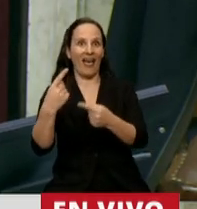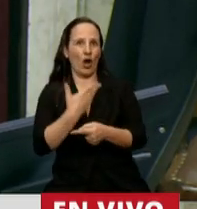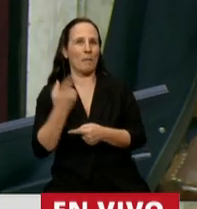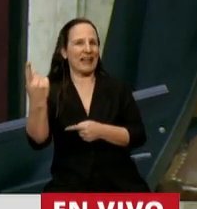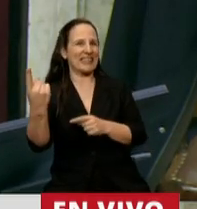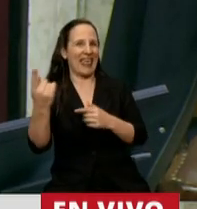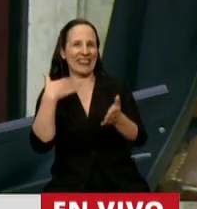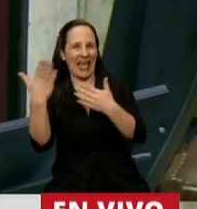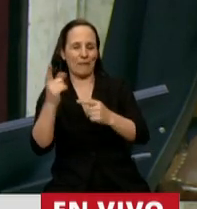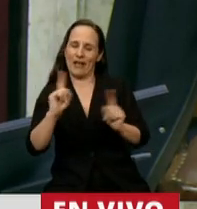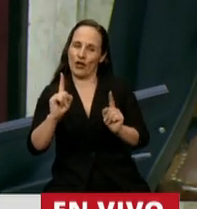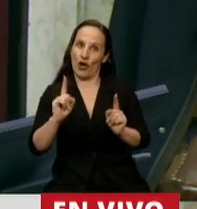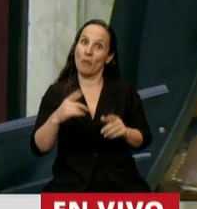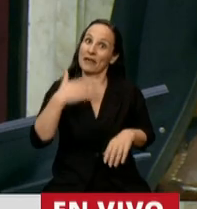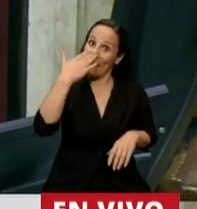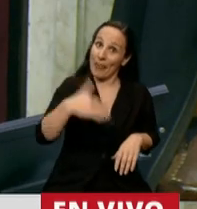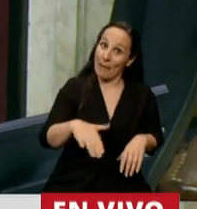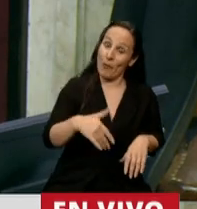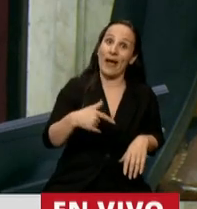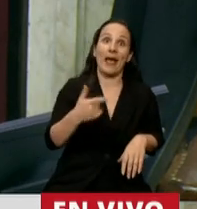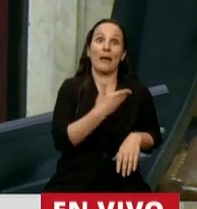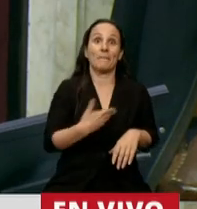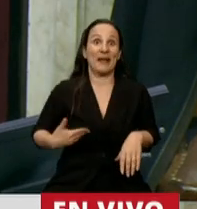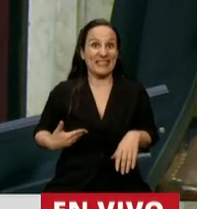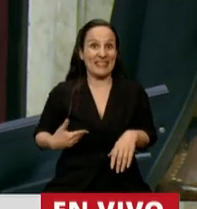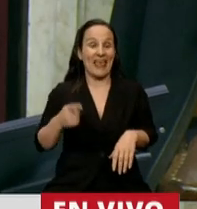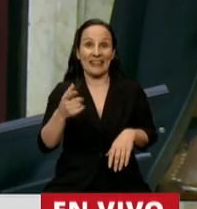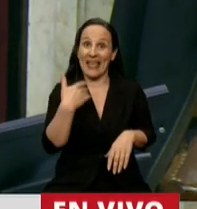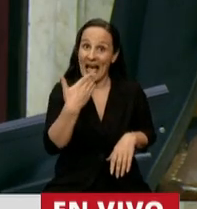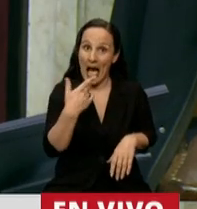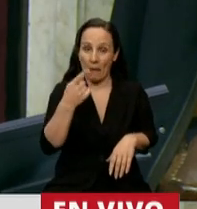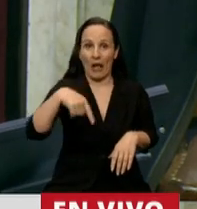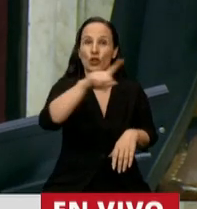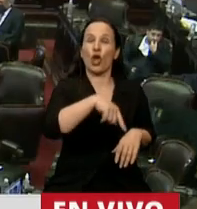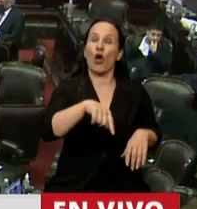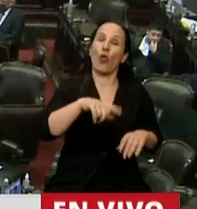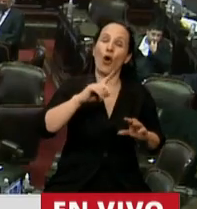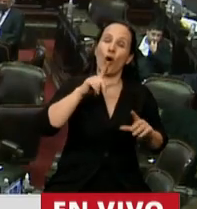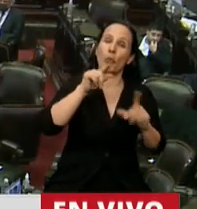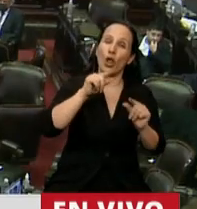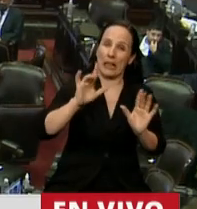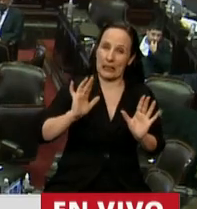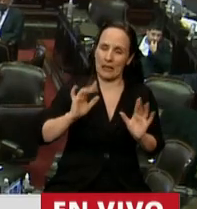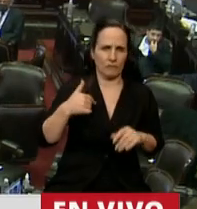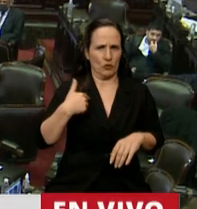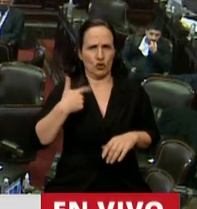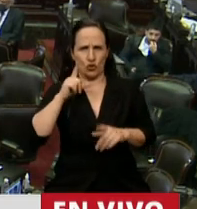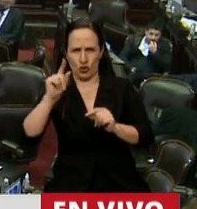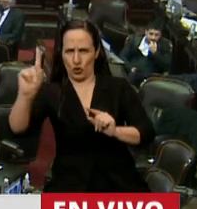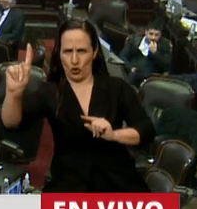si no después al final cuando el presidente hace uso del micrófono se quejan no vas en mi casa